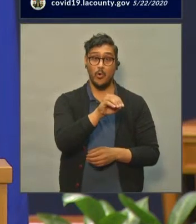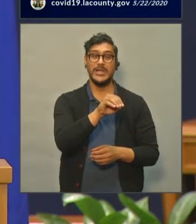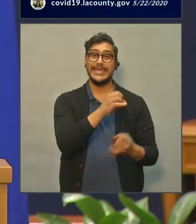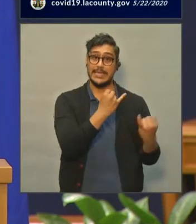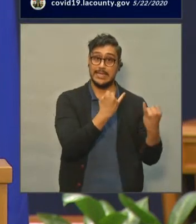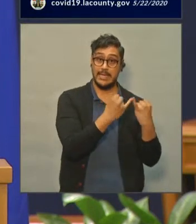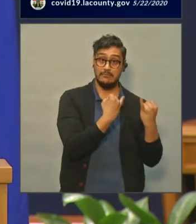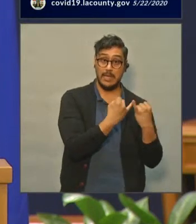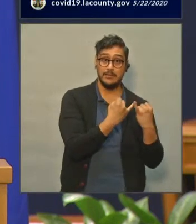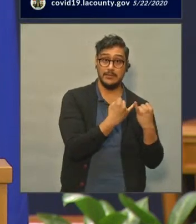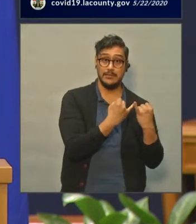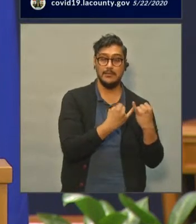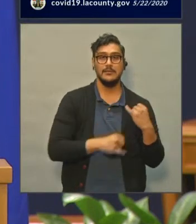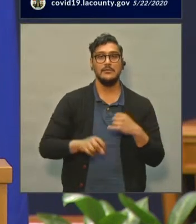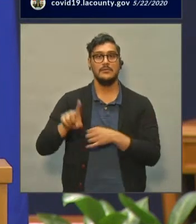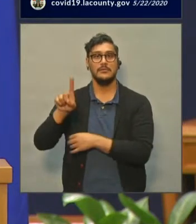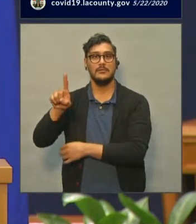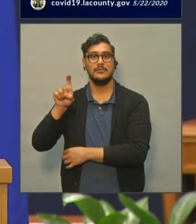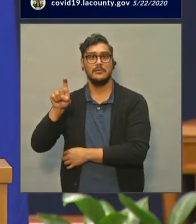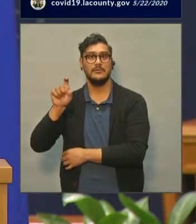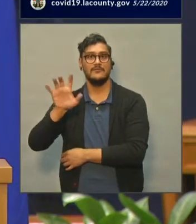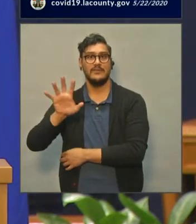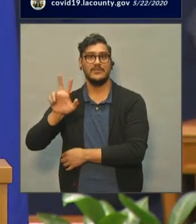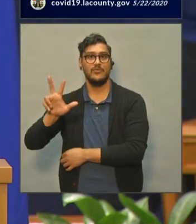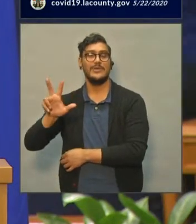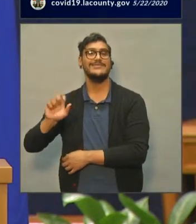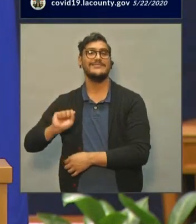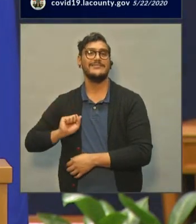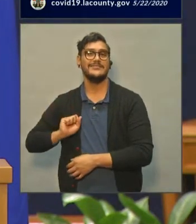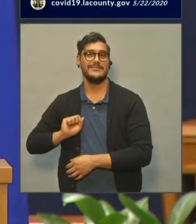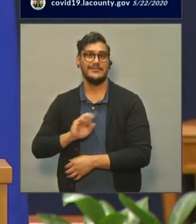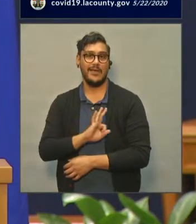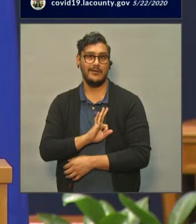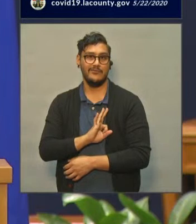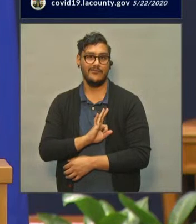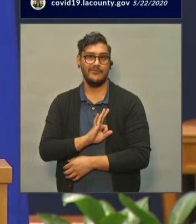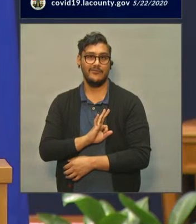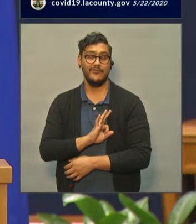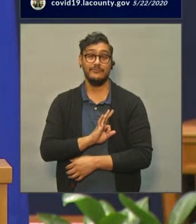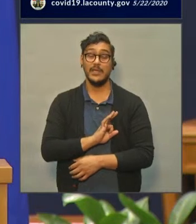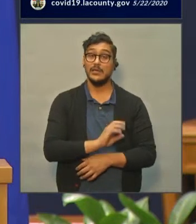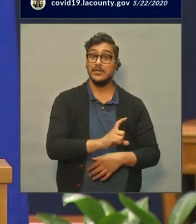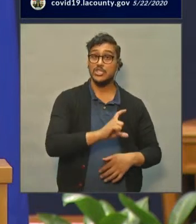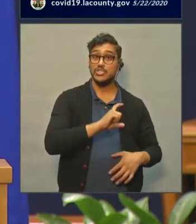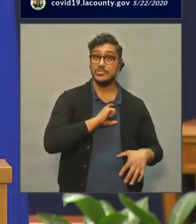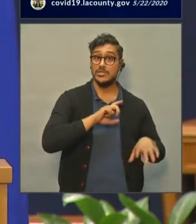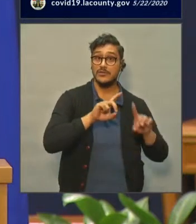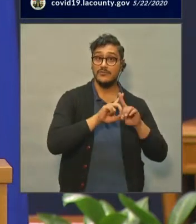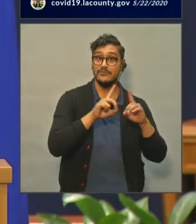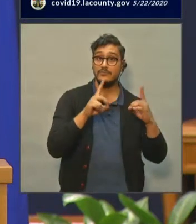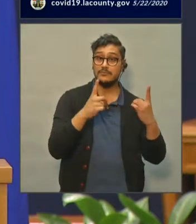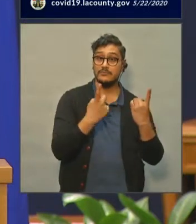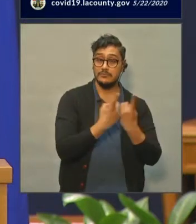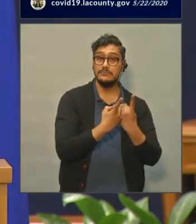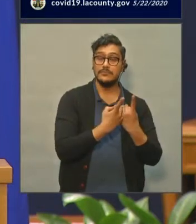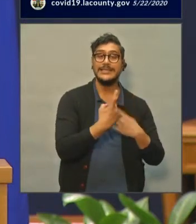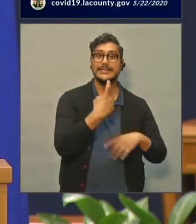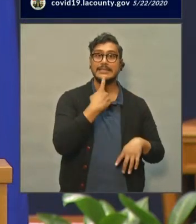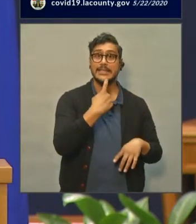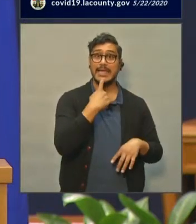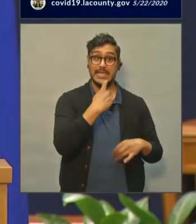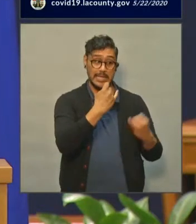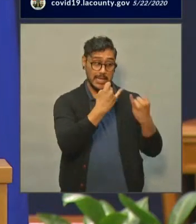personas encarceladas y 153 empleados. La oficina del alguacil informa que entre